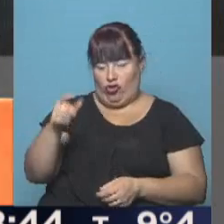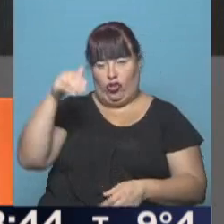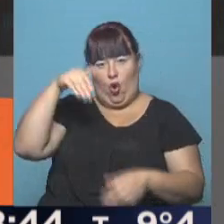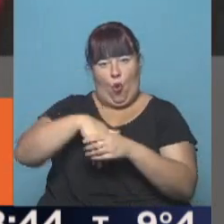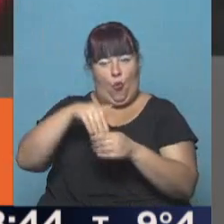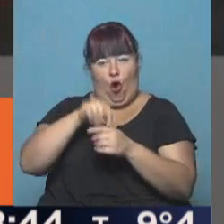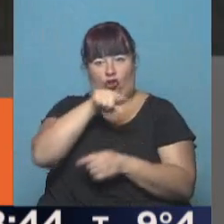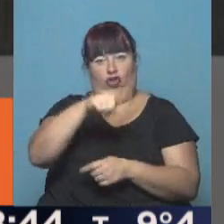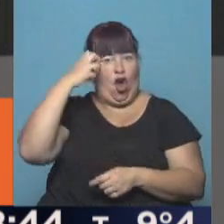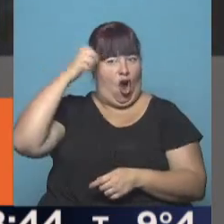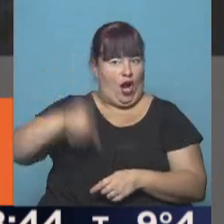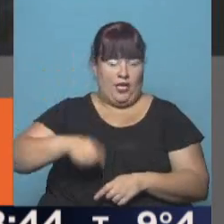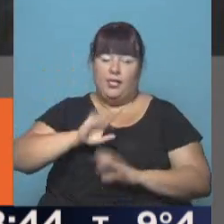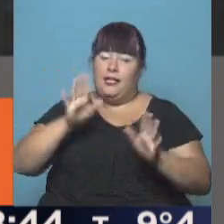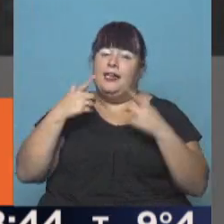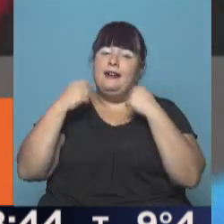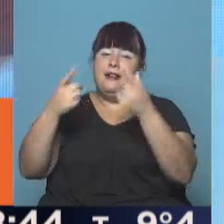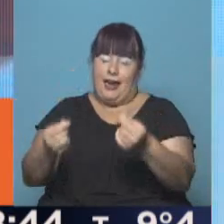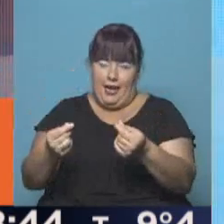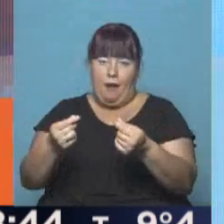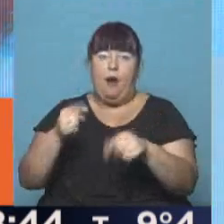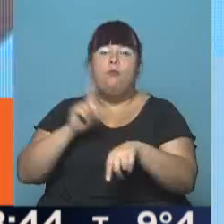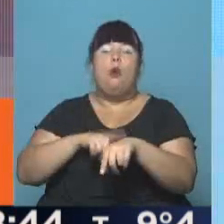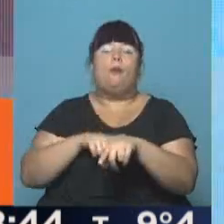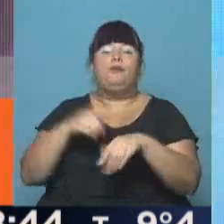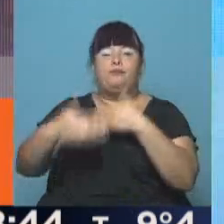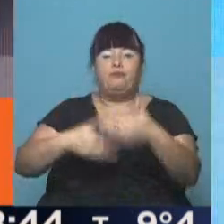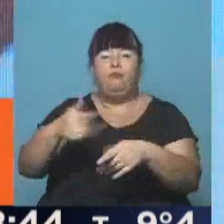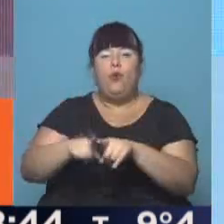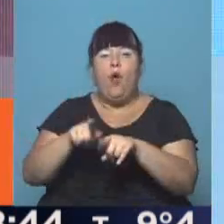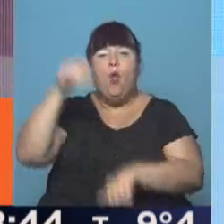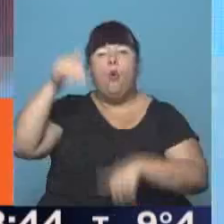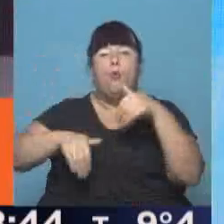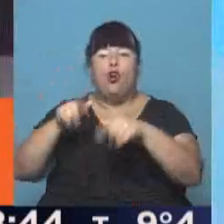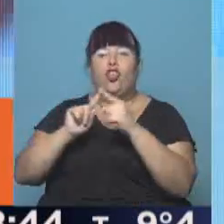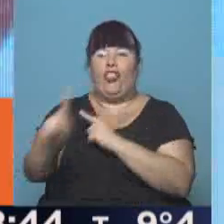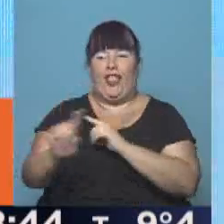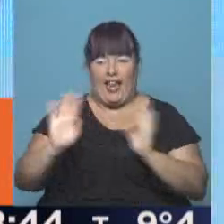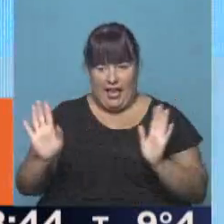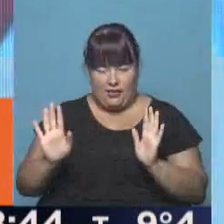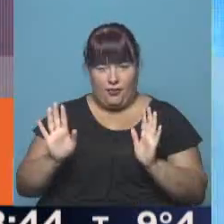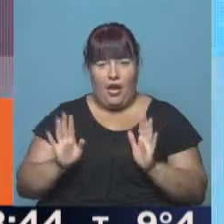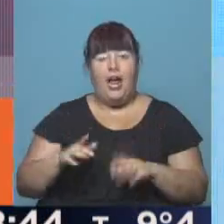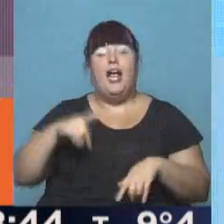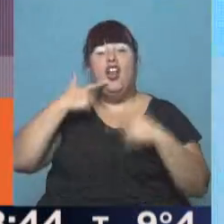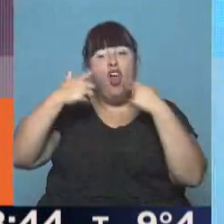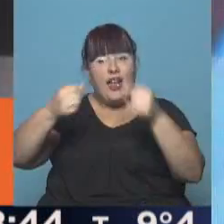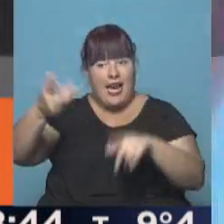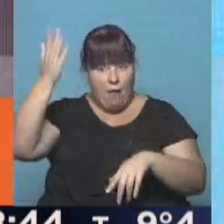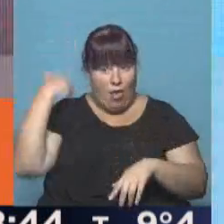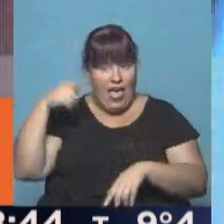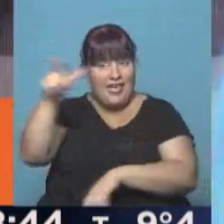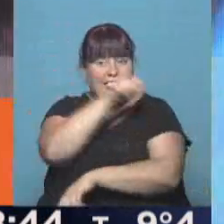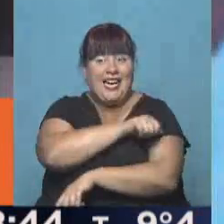elección indirecta y están reclamando un proceso de elección directa. Las manifestaciones de ayer en